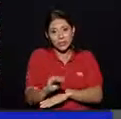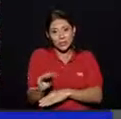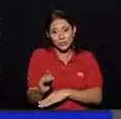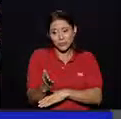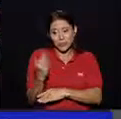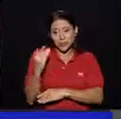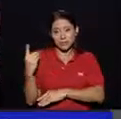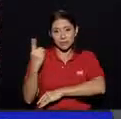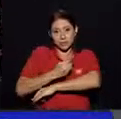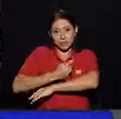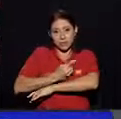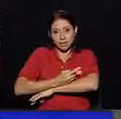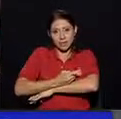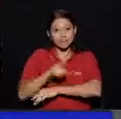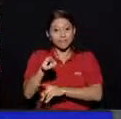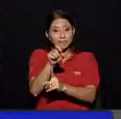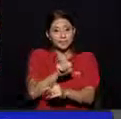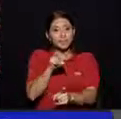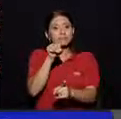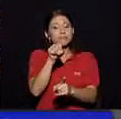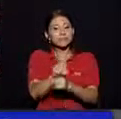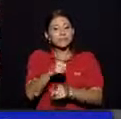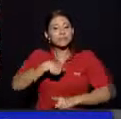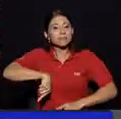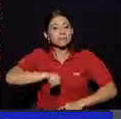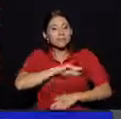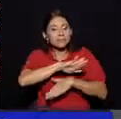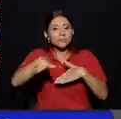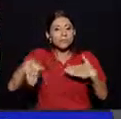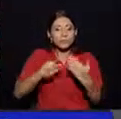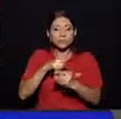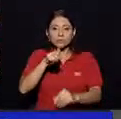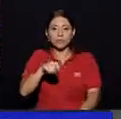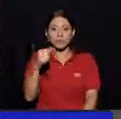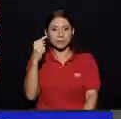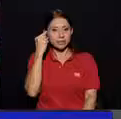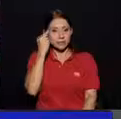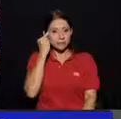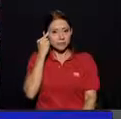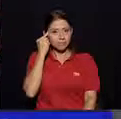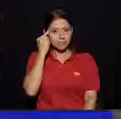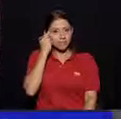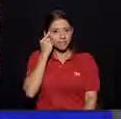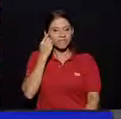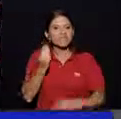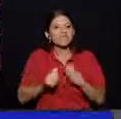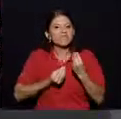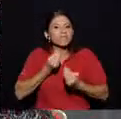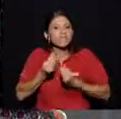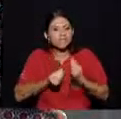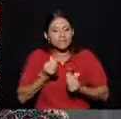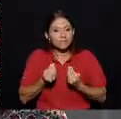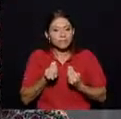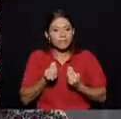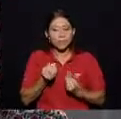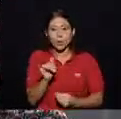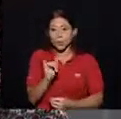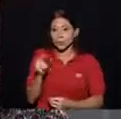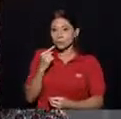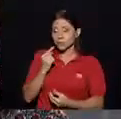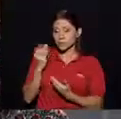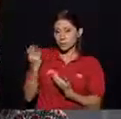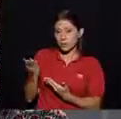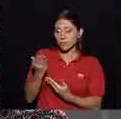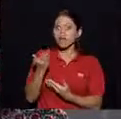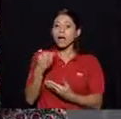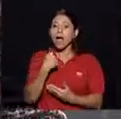días atrás. Yo creo que este es otro fenómeno que nos tiene que hacer a todos pensar que hay que hacer. Como usted destacaba,